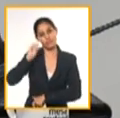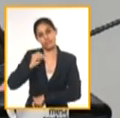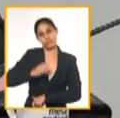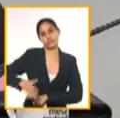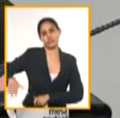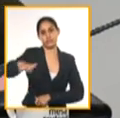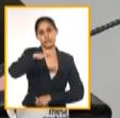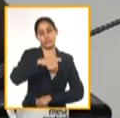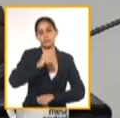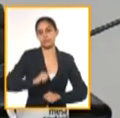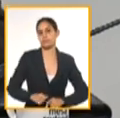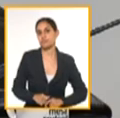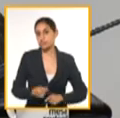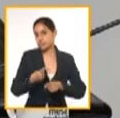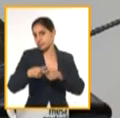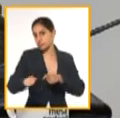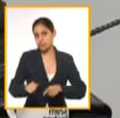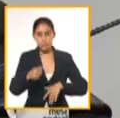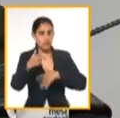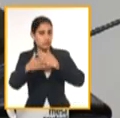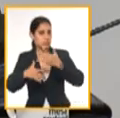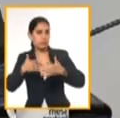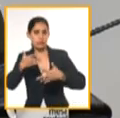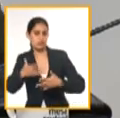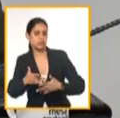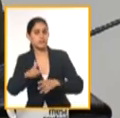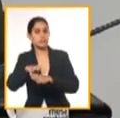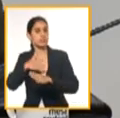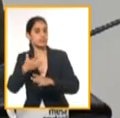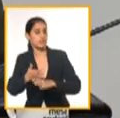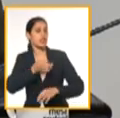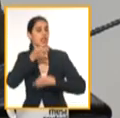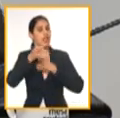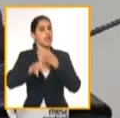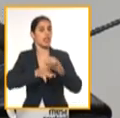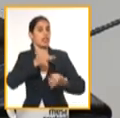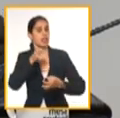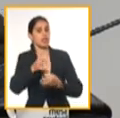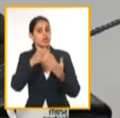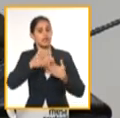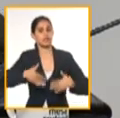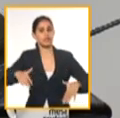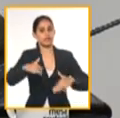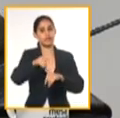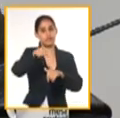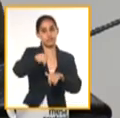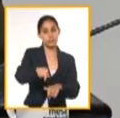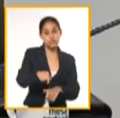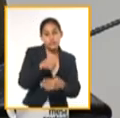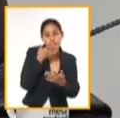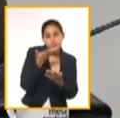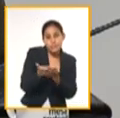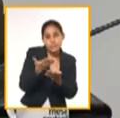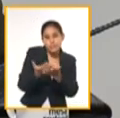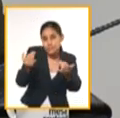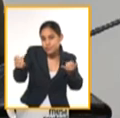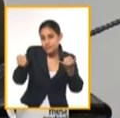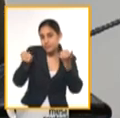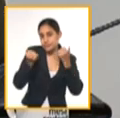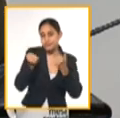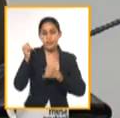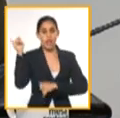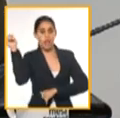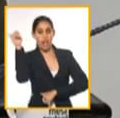Pero esto tenía antecedentes de los cuales estaremos también hablando en esta mesa redonda. Yo les propongo ver un reporte que Sin Castillo